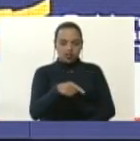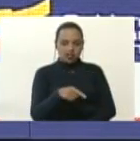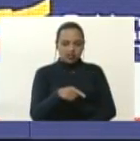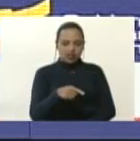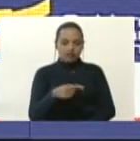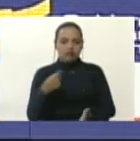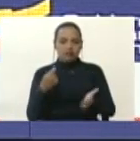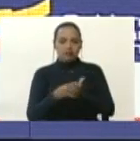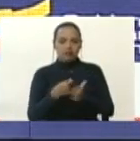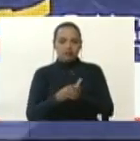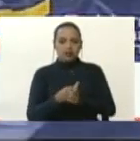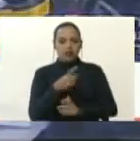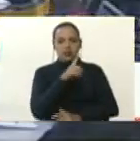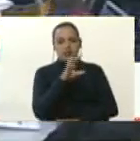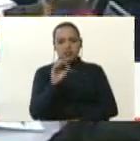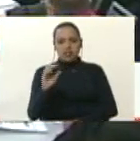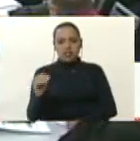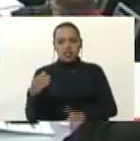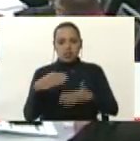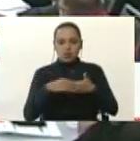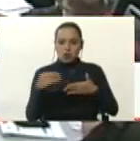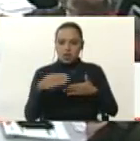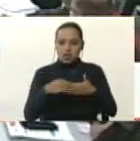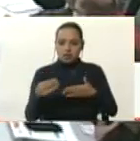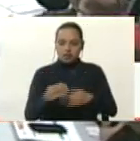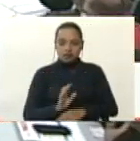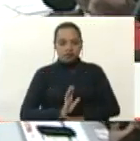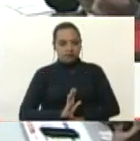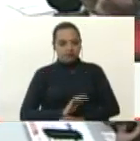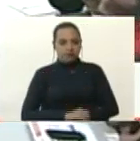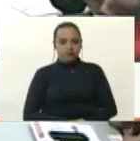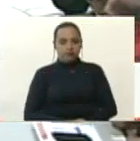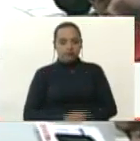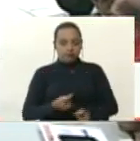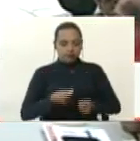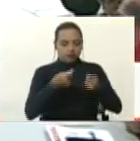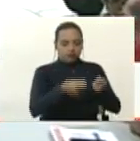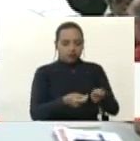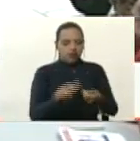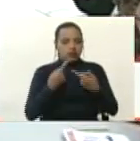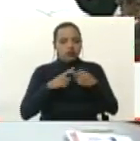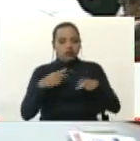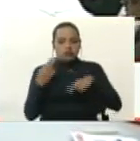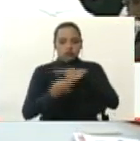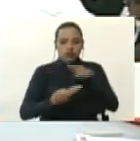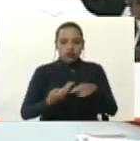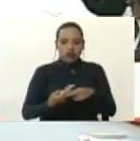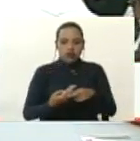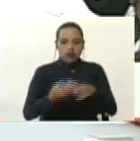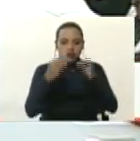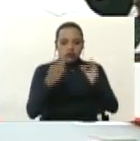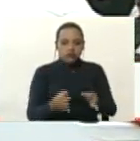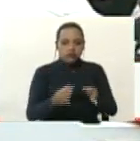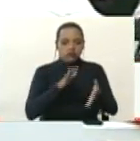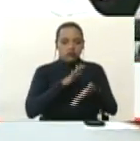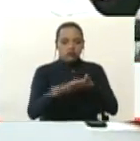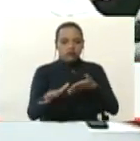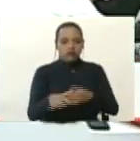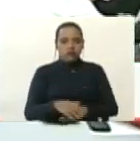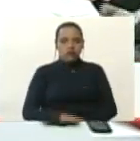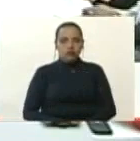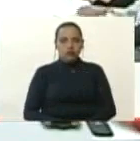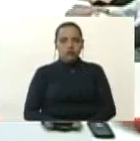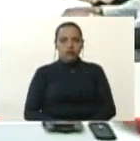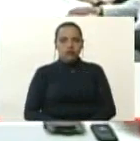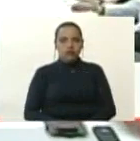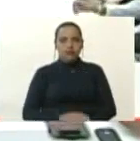usted $100. Y se le deja, pero la revolución se lo garantiza gratis. Porque a